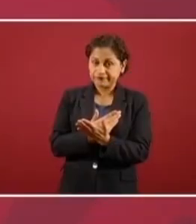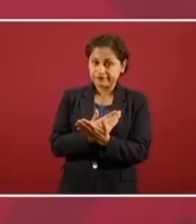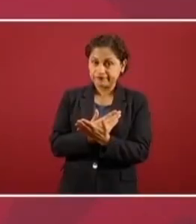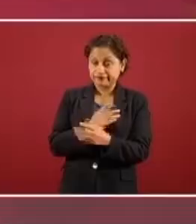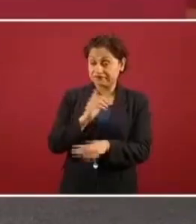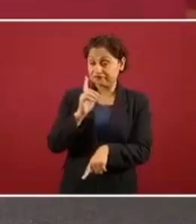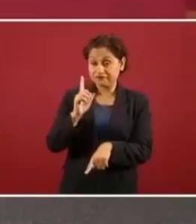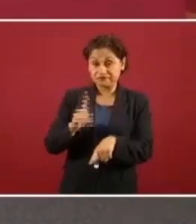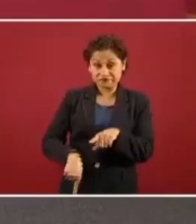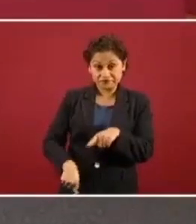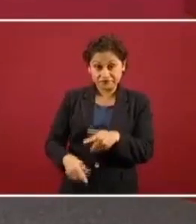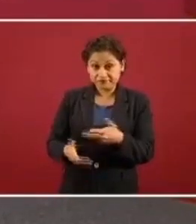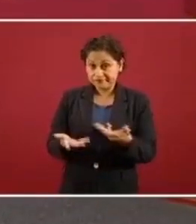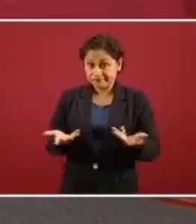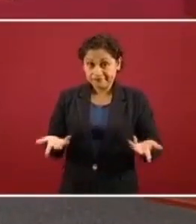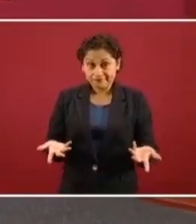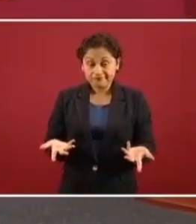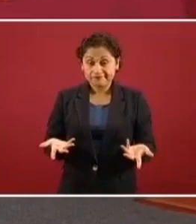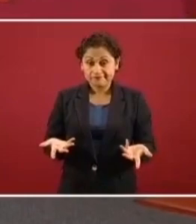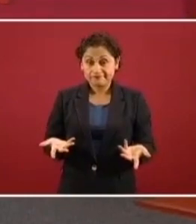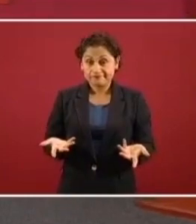Entonces, con esta medida,